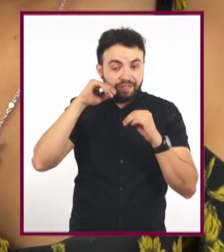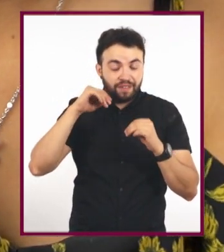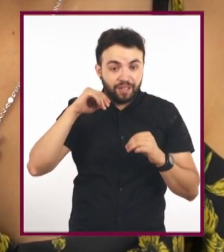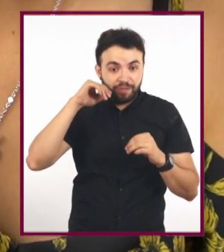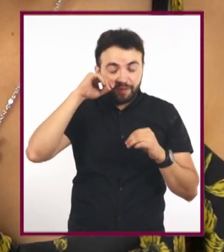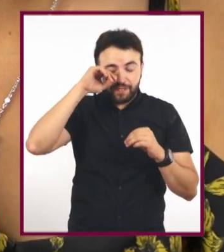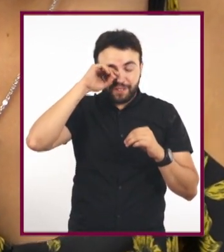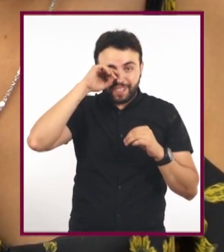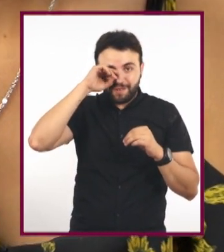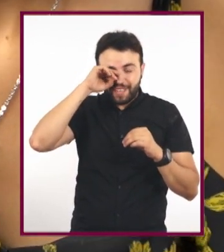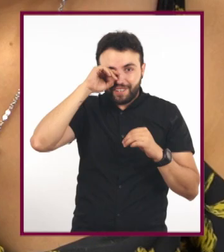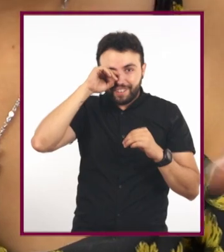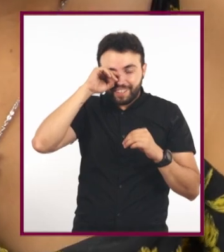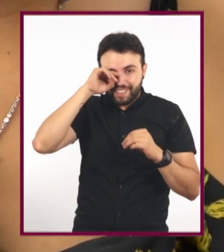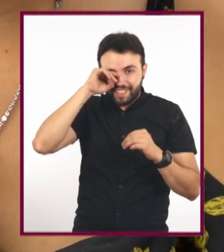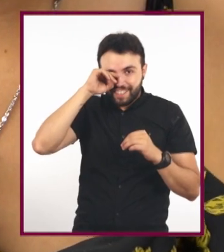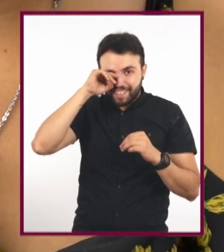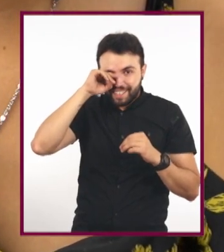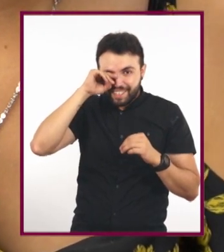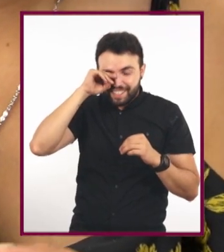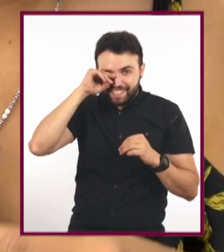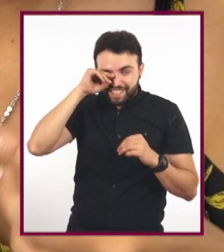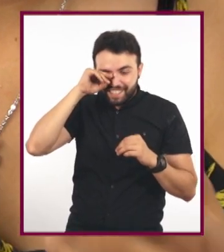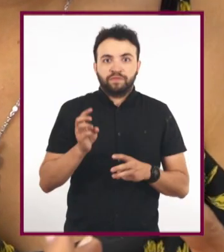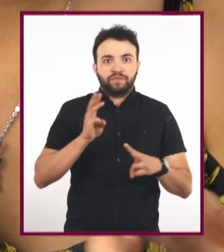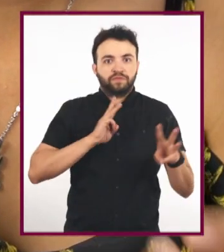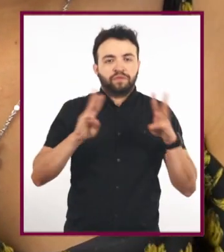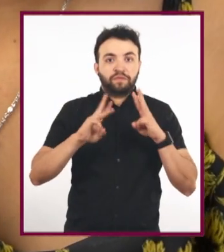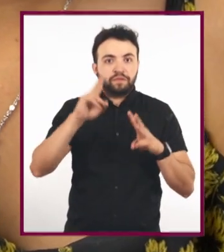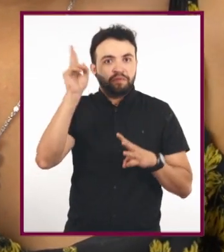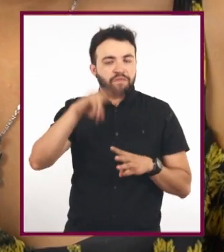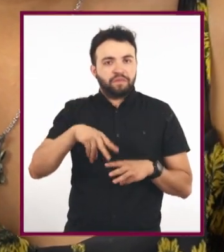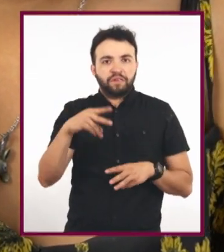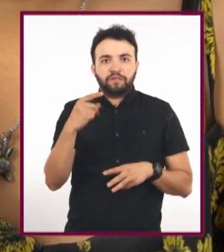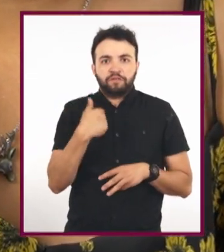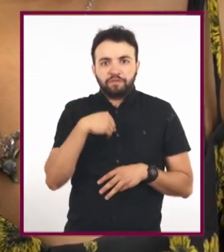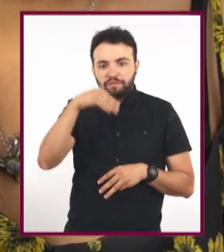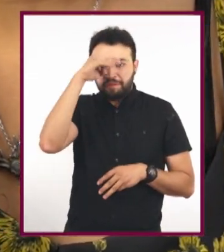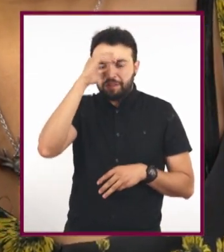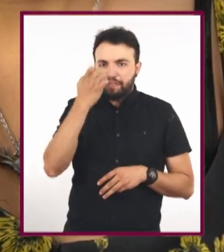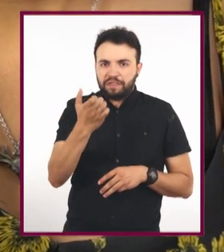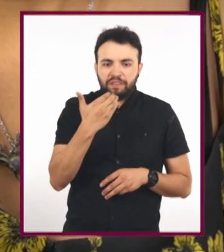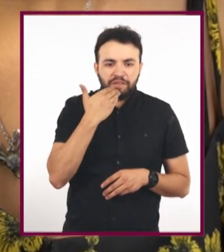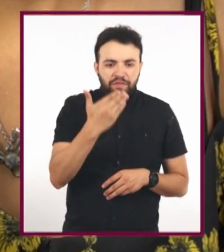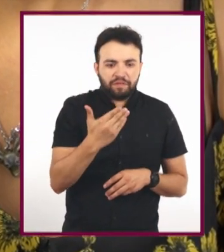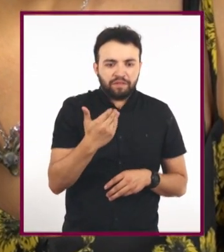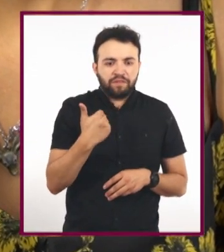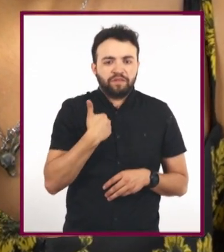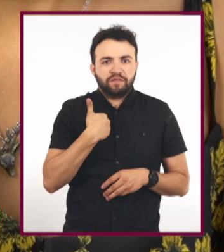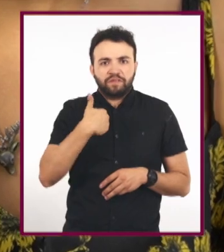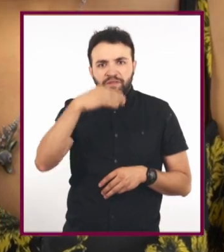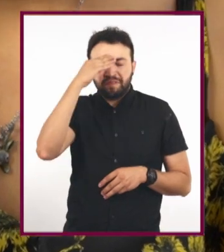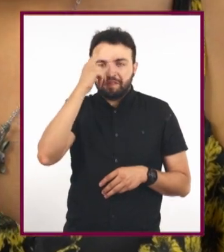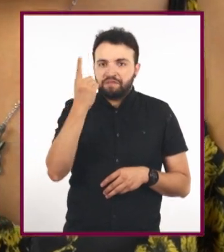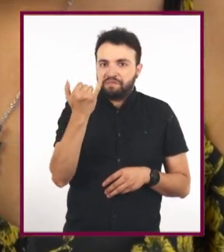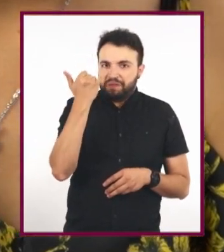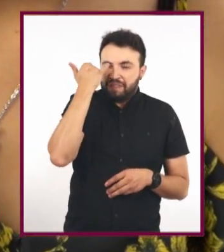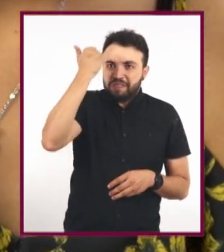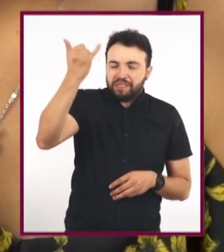que nos enfoquemos en una campaña para dar a conocer los derechos sexuales y reproductivos de la sociedad. ¡Wow! ¡Está increíble!